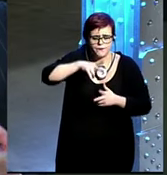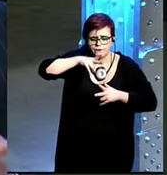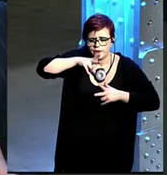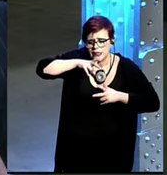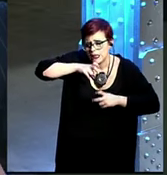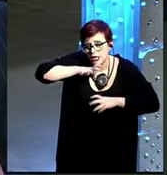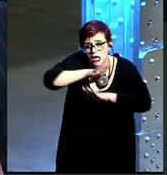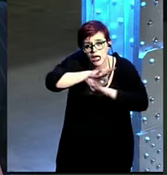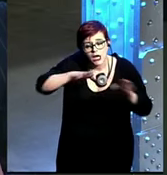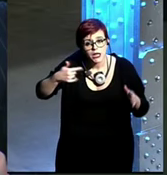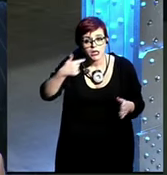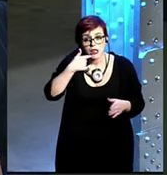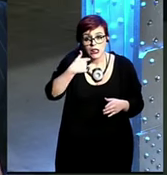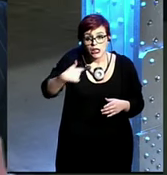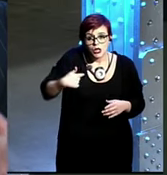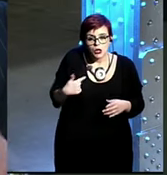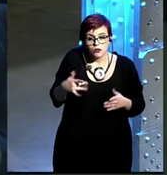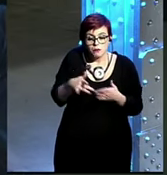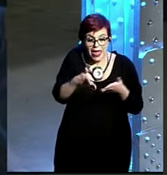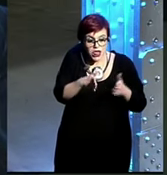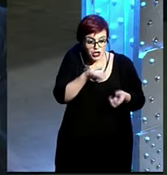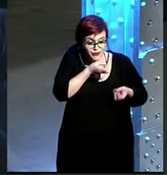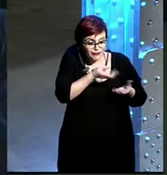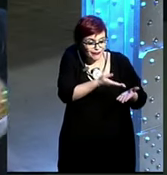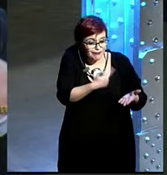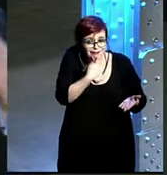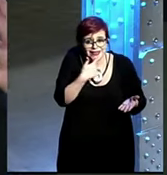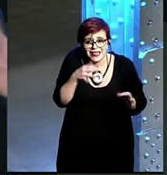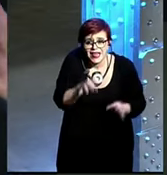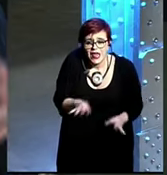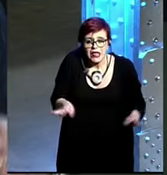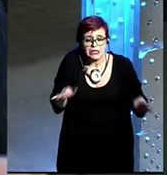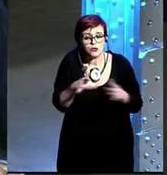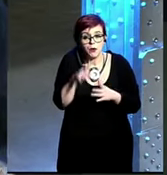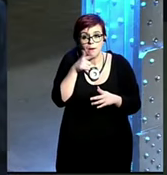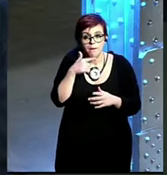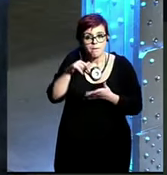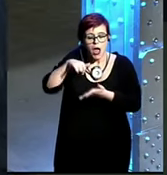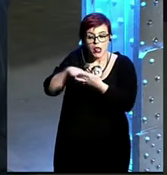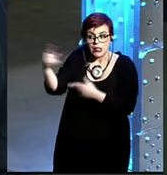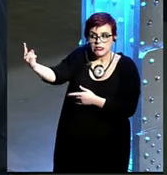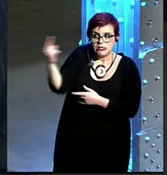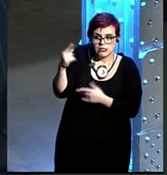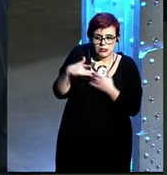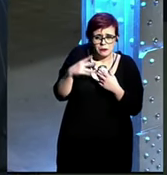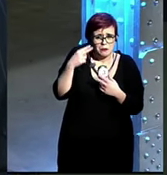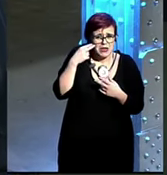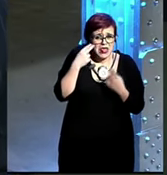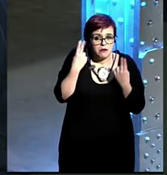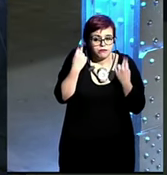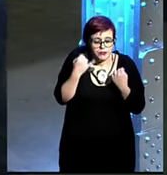que no tenía nada que pudiera decir a sus propios hijos, que estaba aterrorizada cuando llegaba el marido por la noche a casa. Bueno,